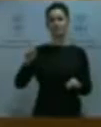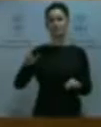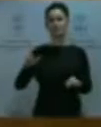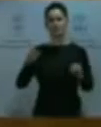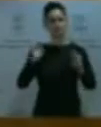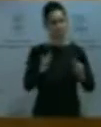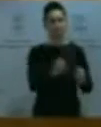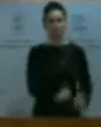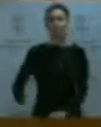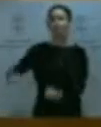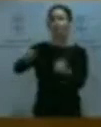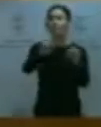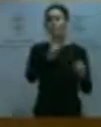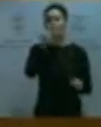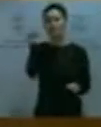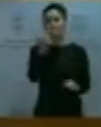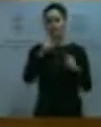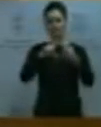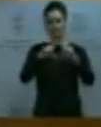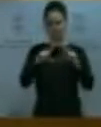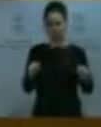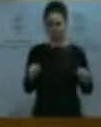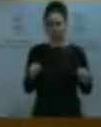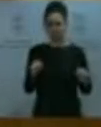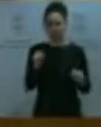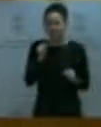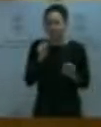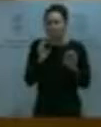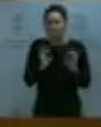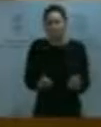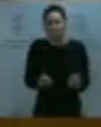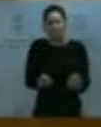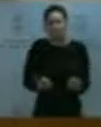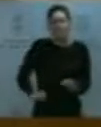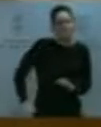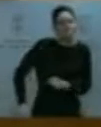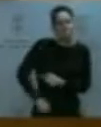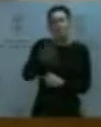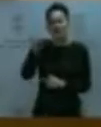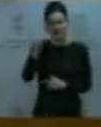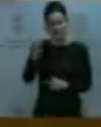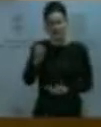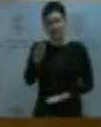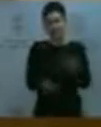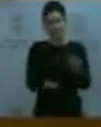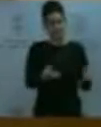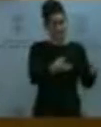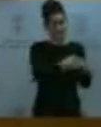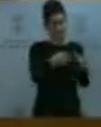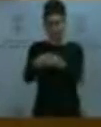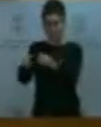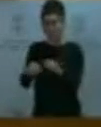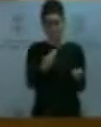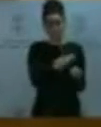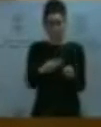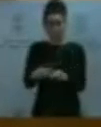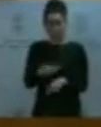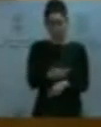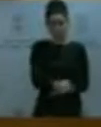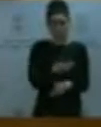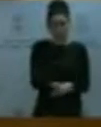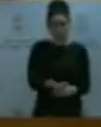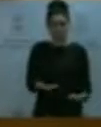Asturias mejor que muchos grupos parlamentarios votados en Asturias por los asturianos. Tengo que decirlo